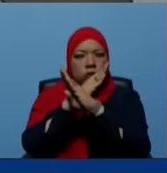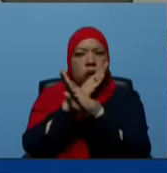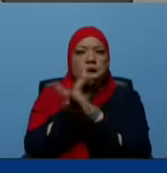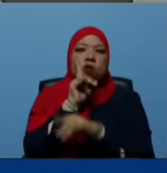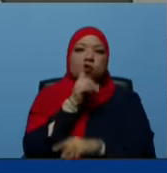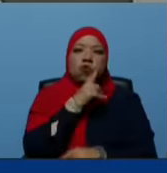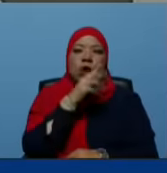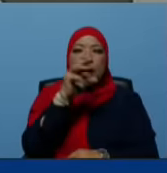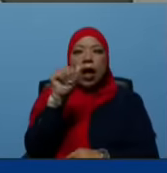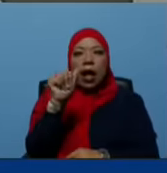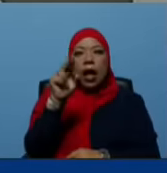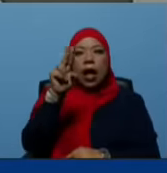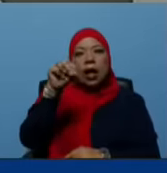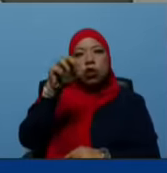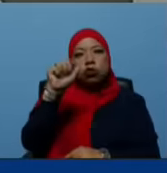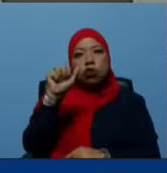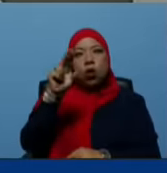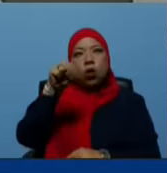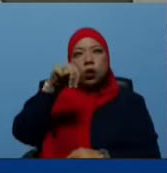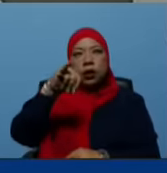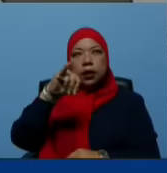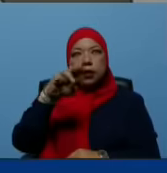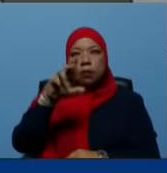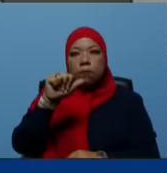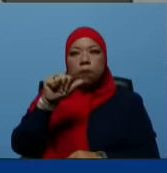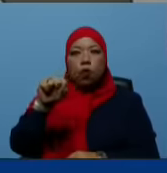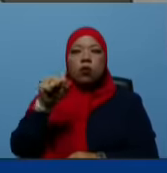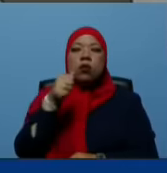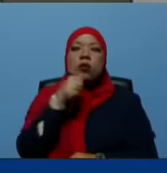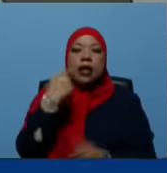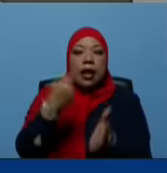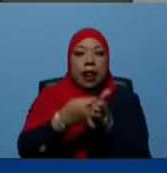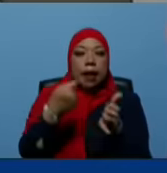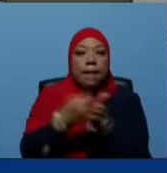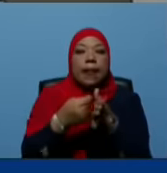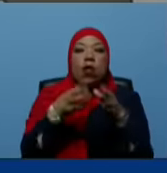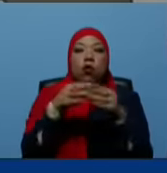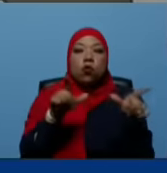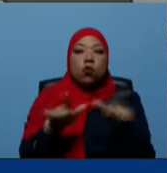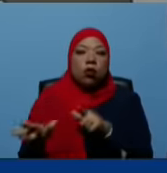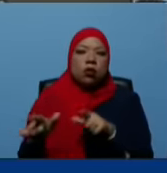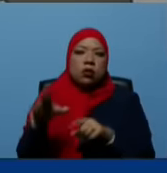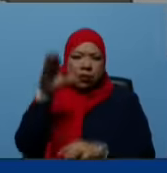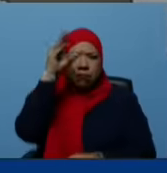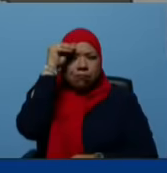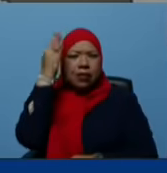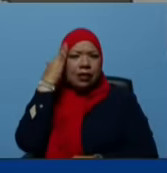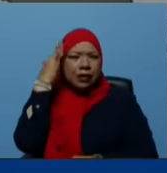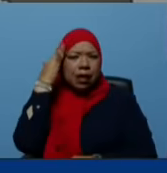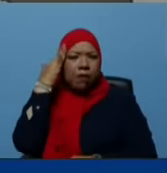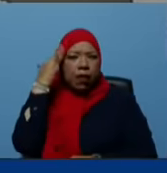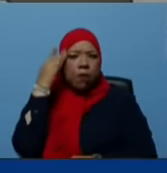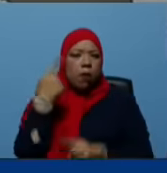ya sabemos quién la operó, quién la contrató, quién financió, no digo más.